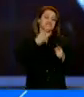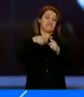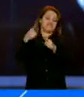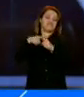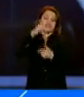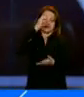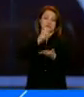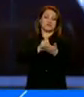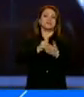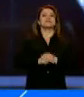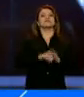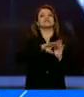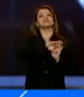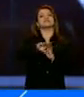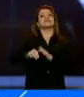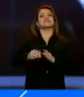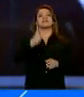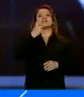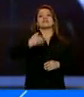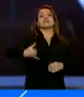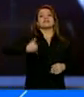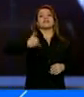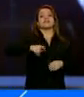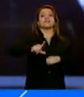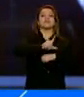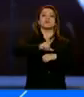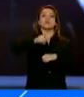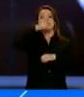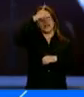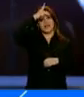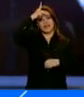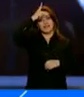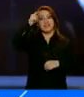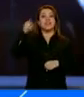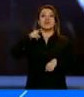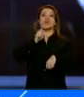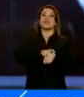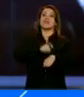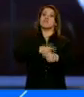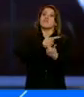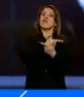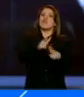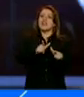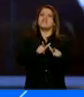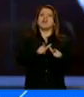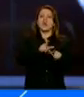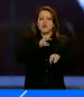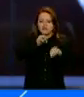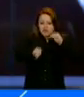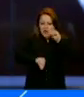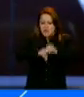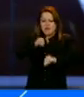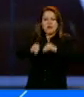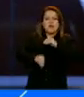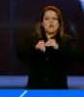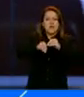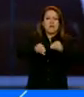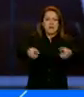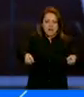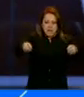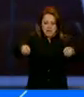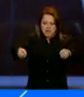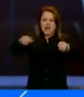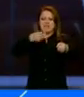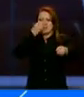Y cambiando de tema, tres jóvenes de la localidad de Kennedy dedican su tiempo libre a la elaboración de canecas de basura que contribuyen con la limpieza